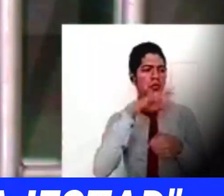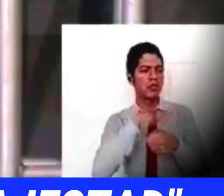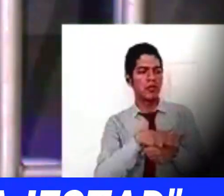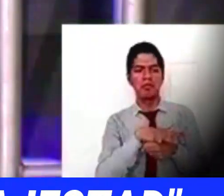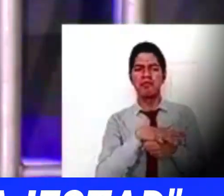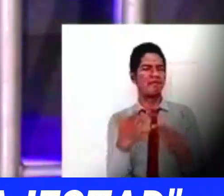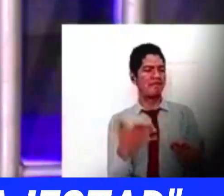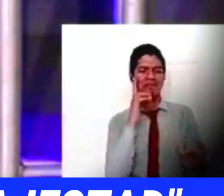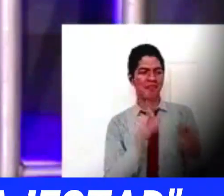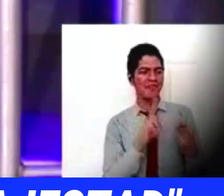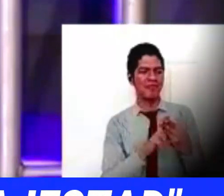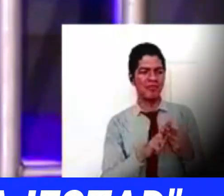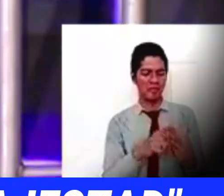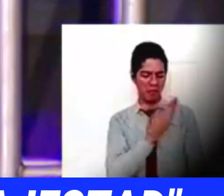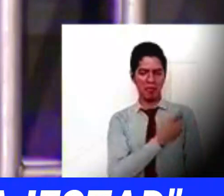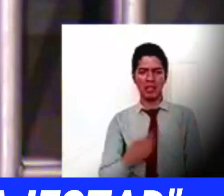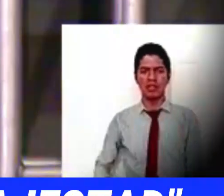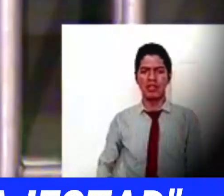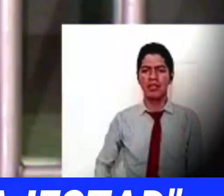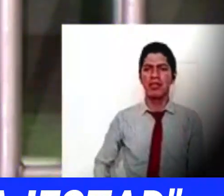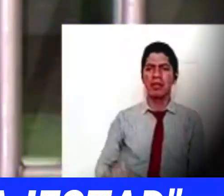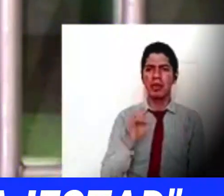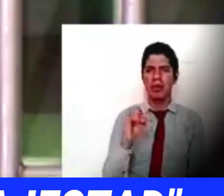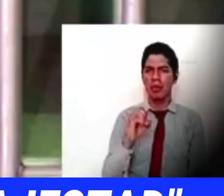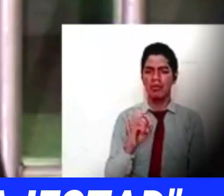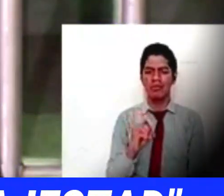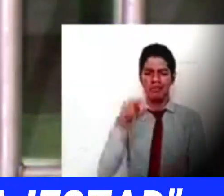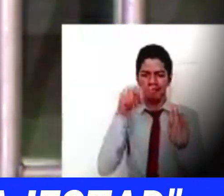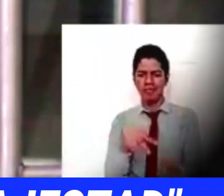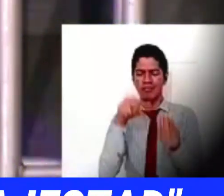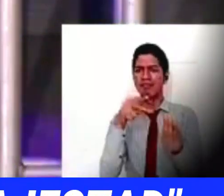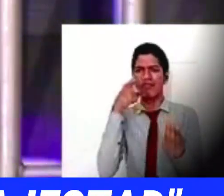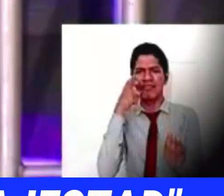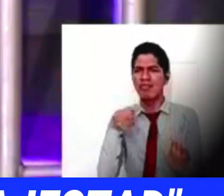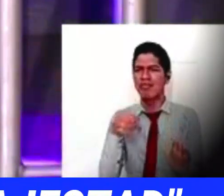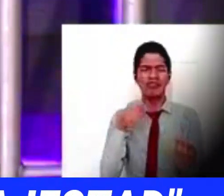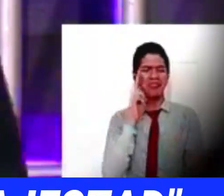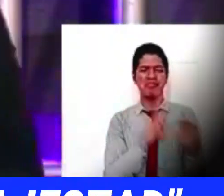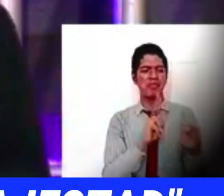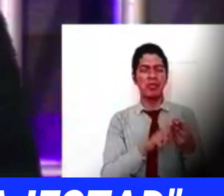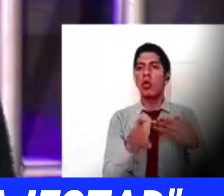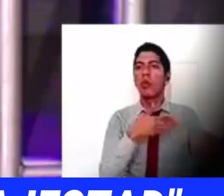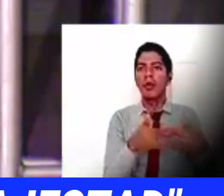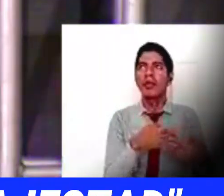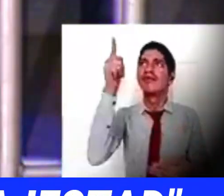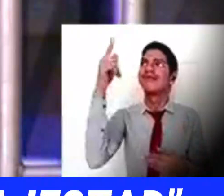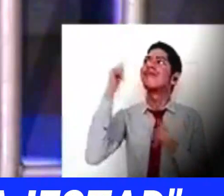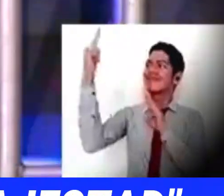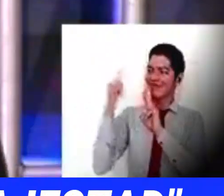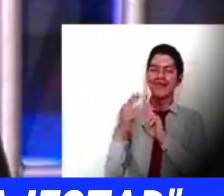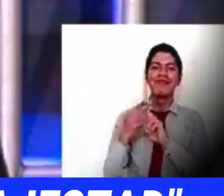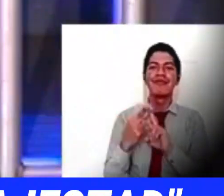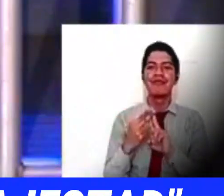presidente? Nadie te conoce, pero ¿qué importa? El todo es que Dios te conozca en esta hora. Y el Señor conocía a David,